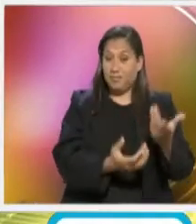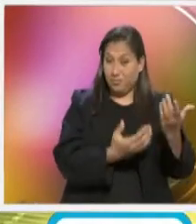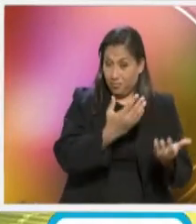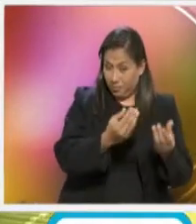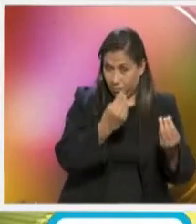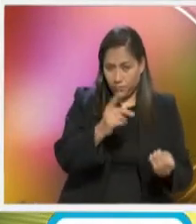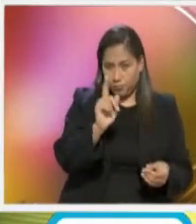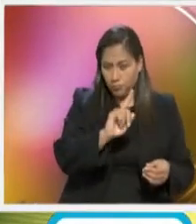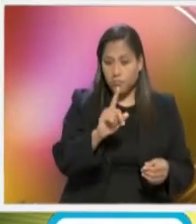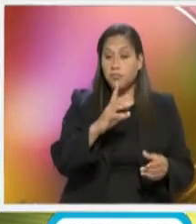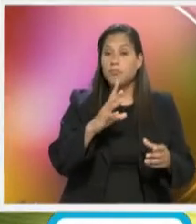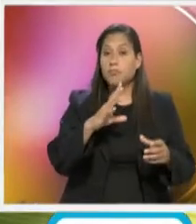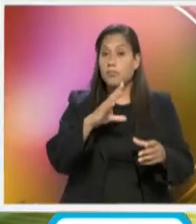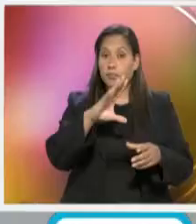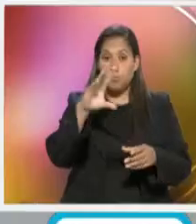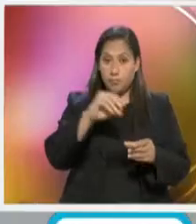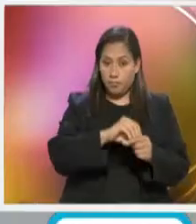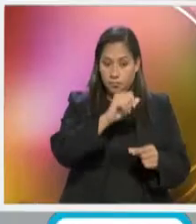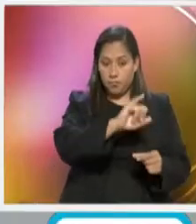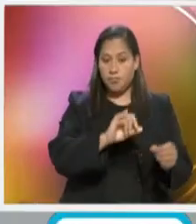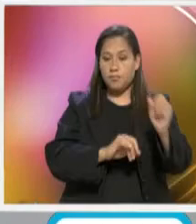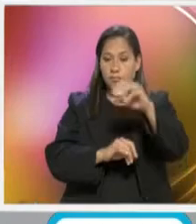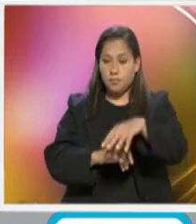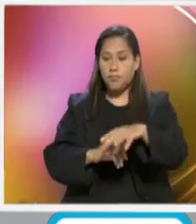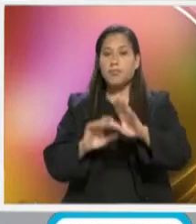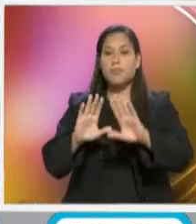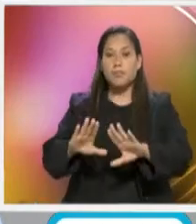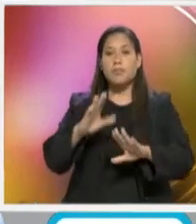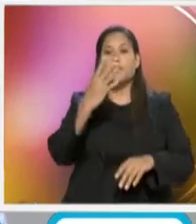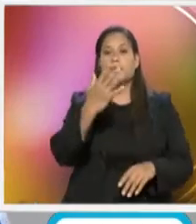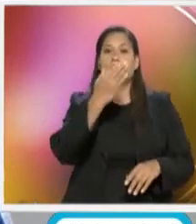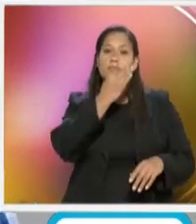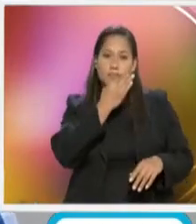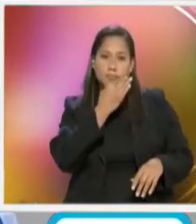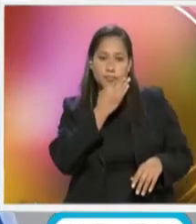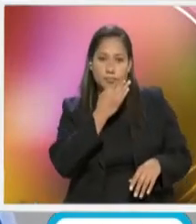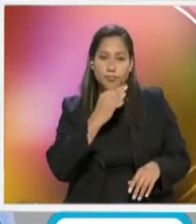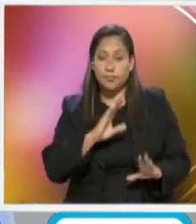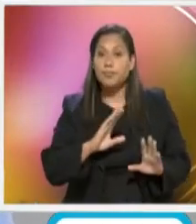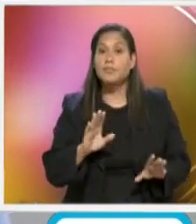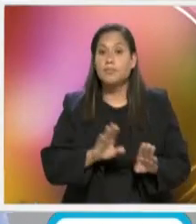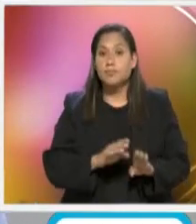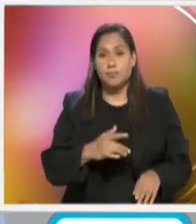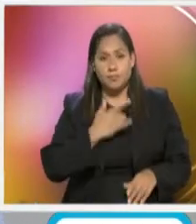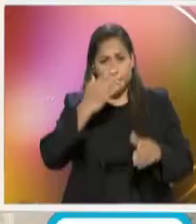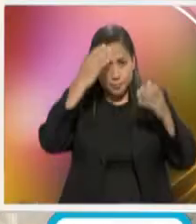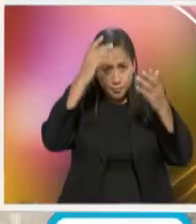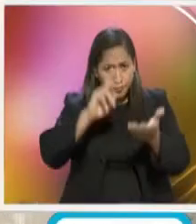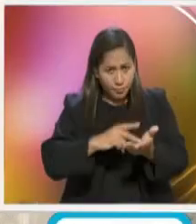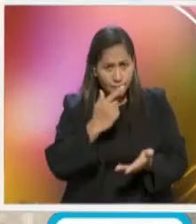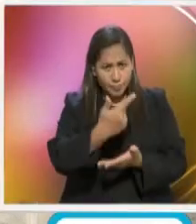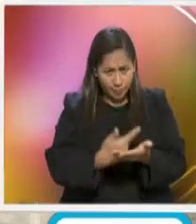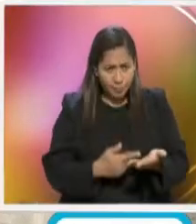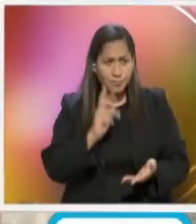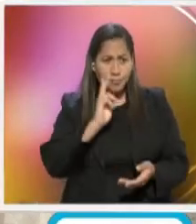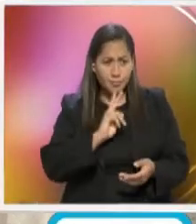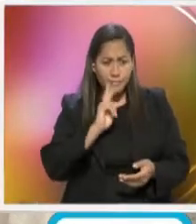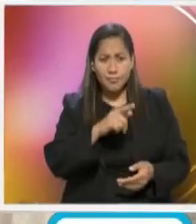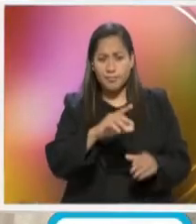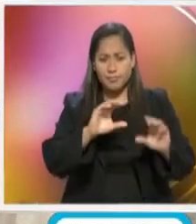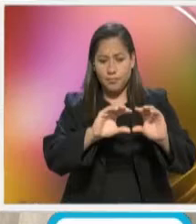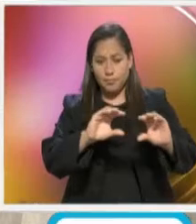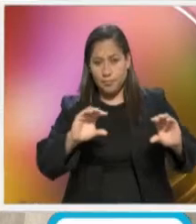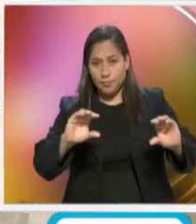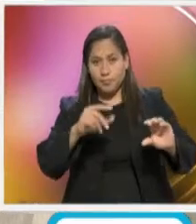calabaza, si la ponen así entera, Sí. son unos 5 minutitos máximo, ¿no? Hecho. ¿Y qué te parece, chef? Si repasamos cuáles son los ingredientes de esta Órale.